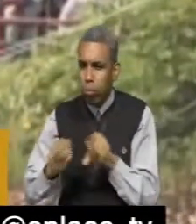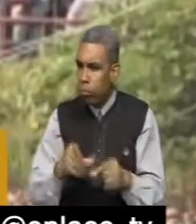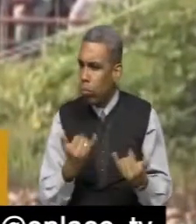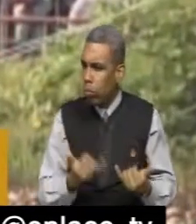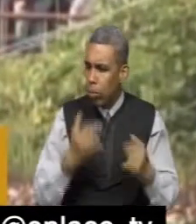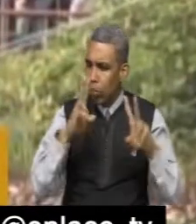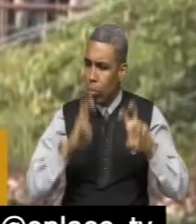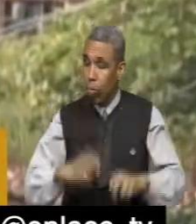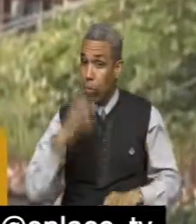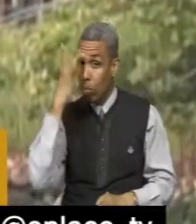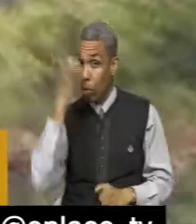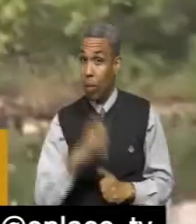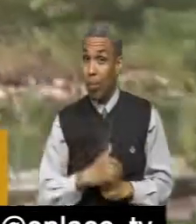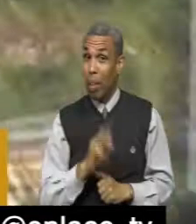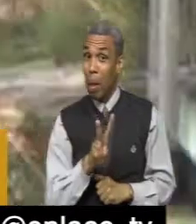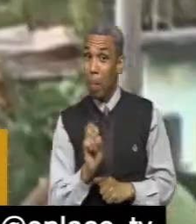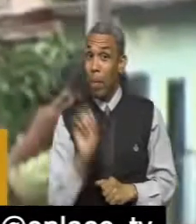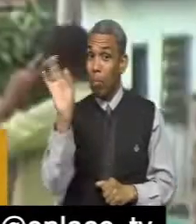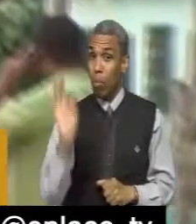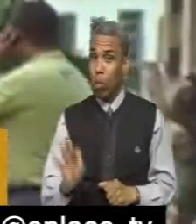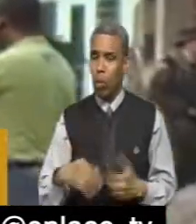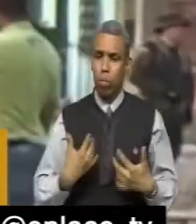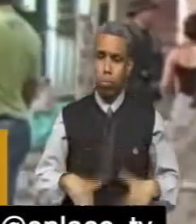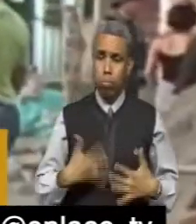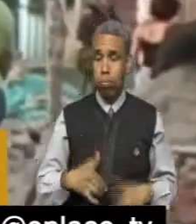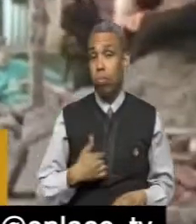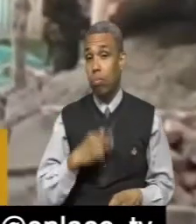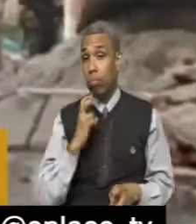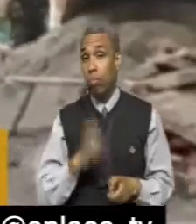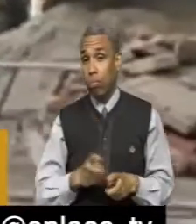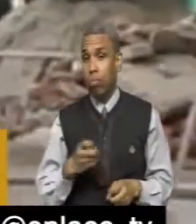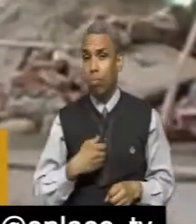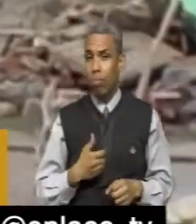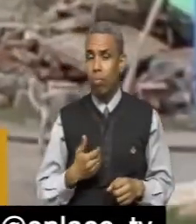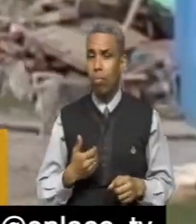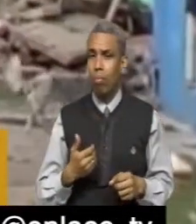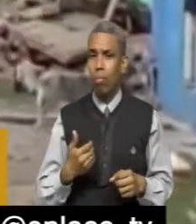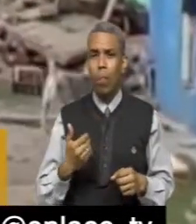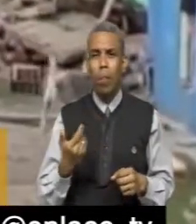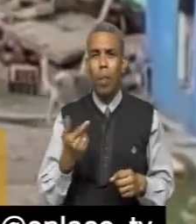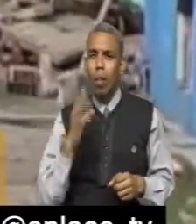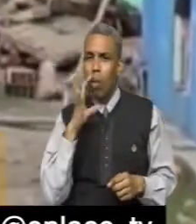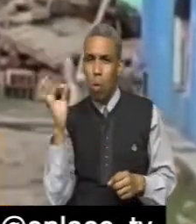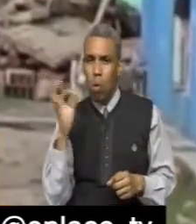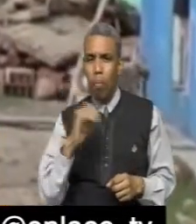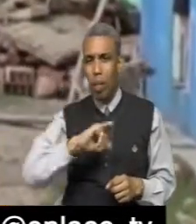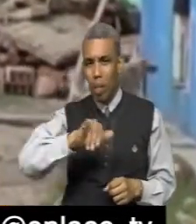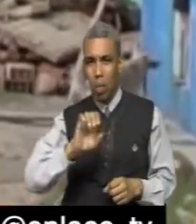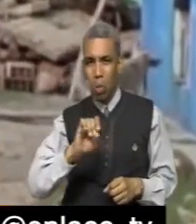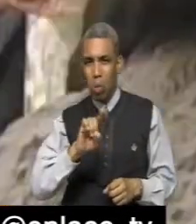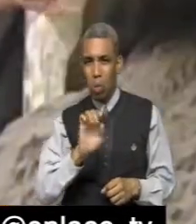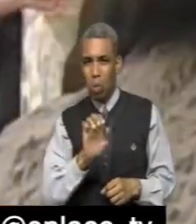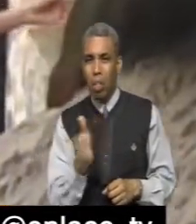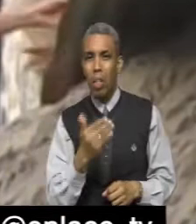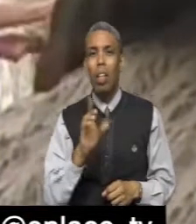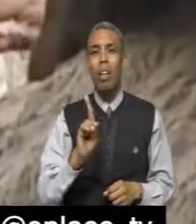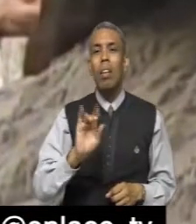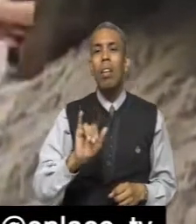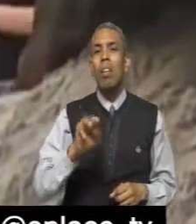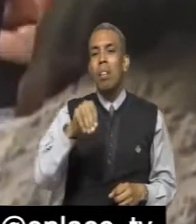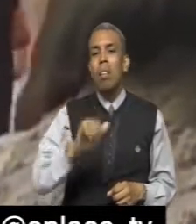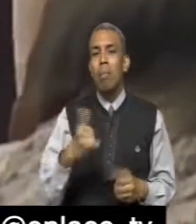a la cantidad de habitantes del puerto petrolero. El cuerpo del hombre de 61 años, José Dimas Quintero, permanece en medicina